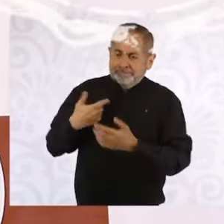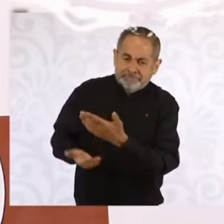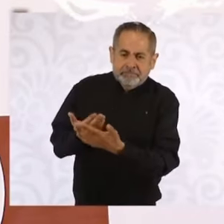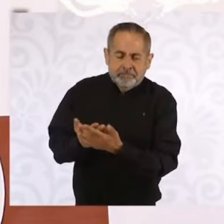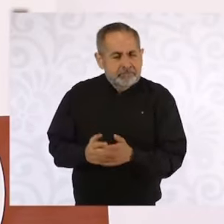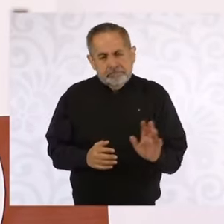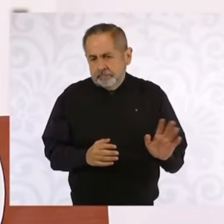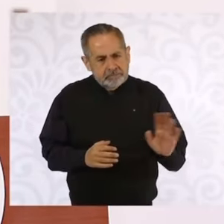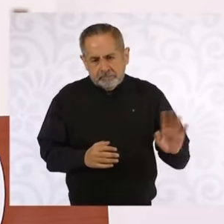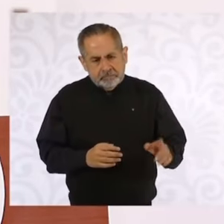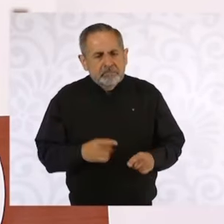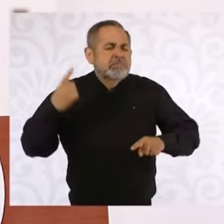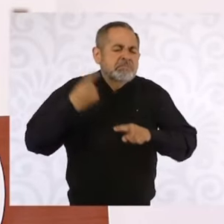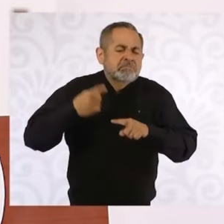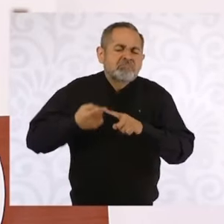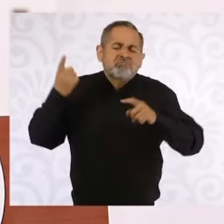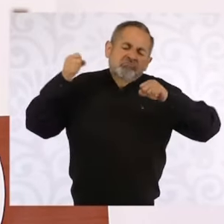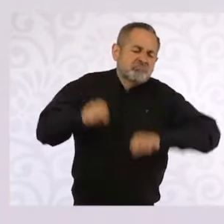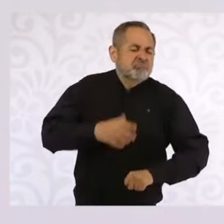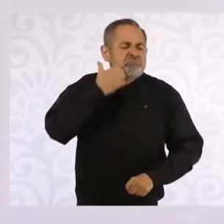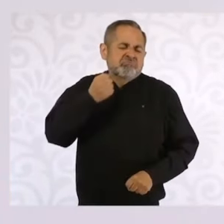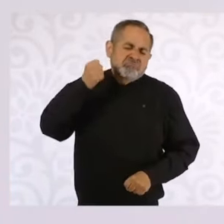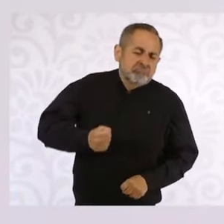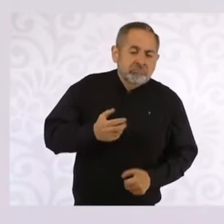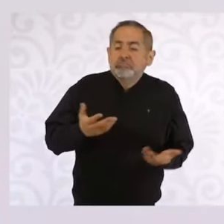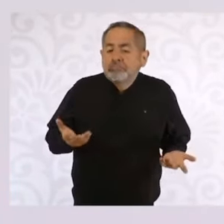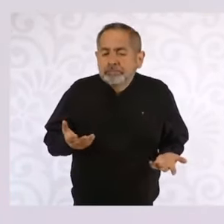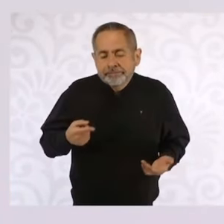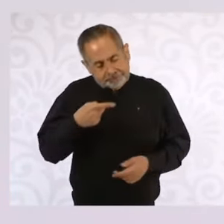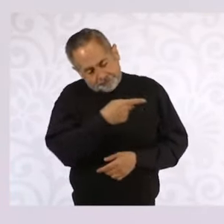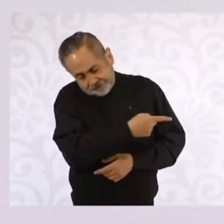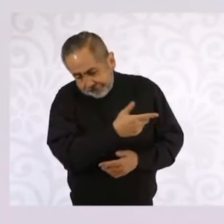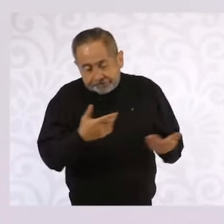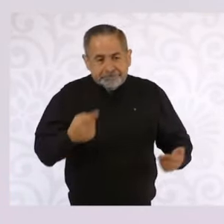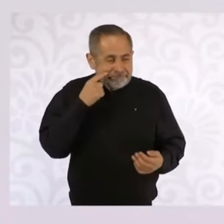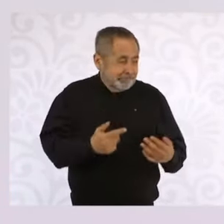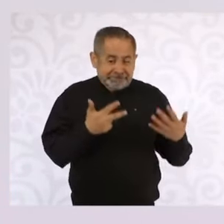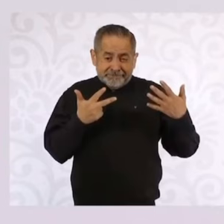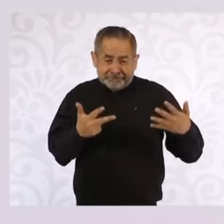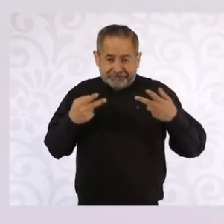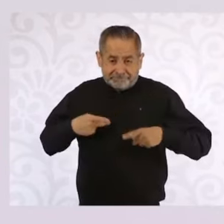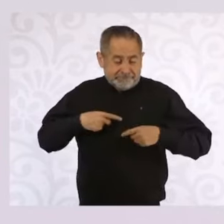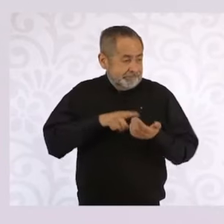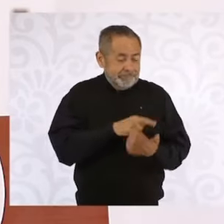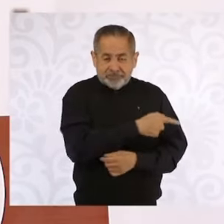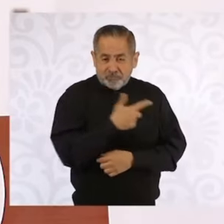Entonces, ¿quiénes son los autoritarios? O sea, ocho personas